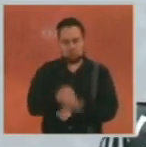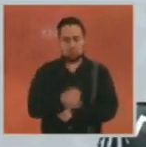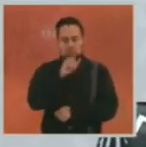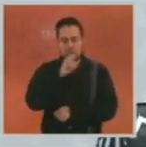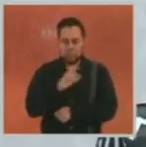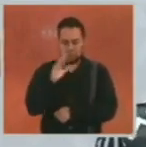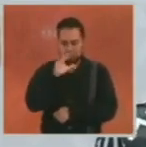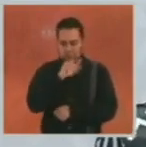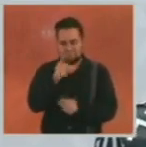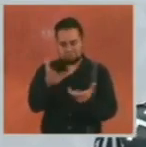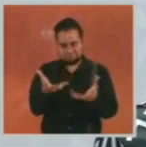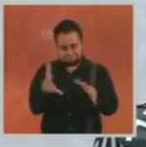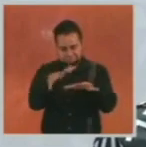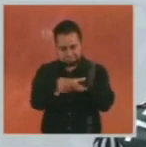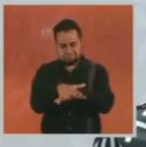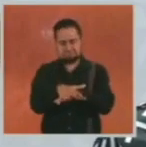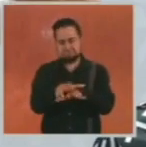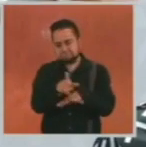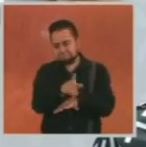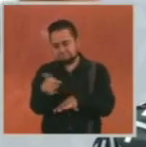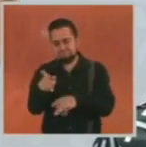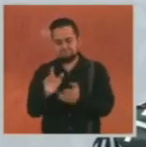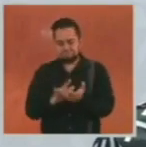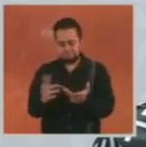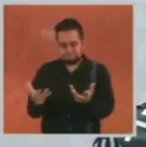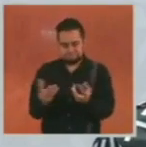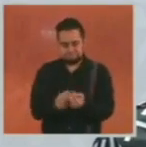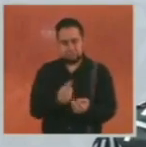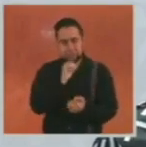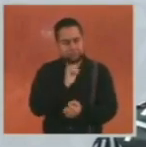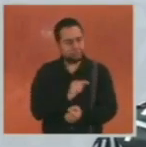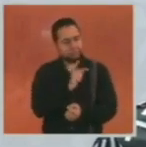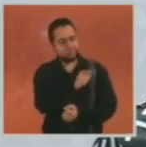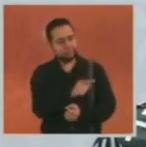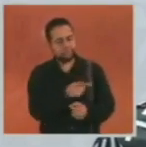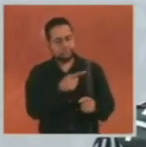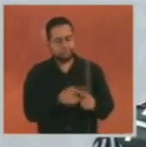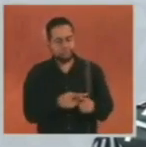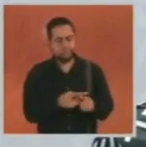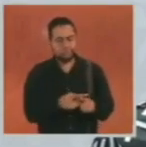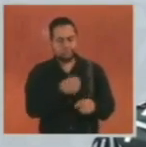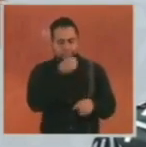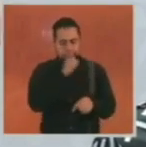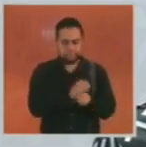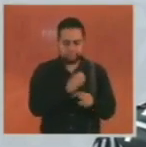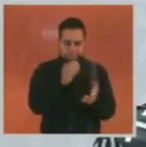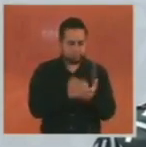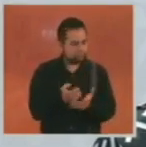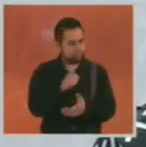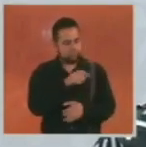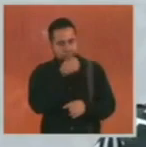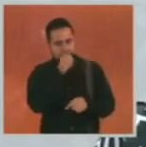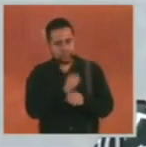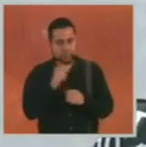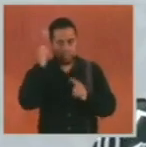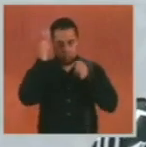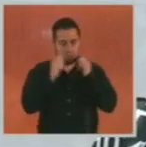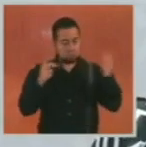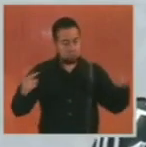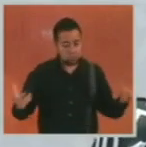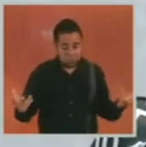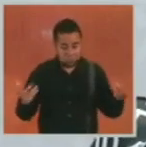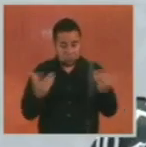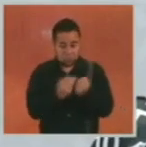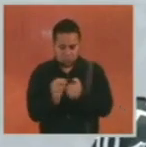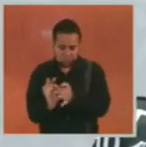también afromexicanos y lo mismo que la sede de economía y turismo que están trabajando